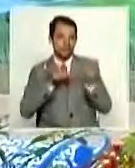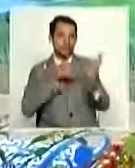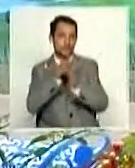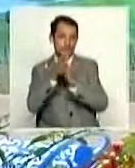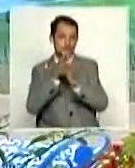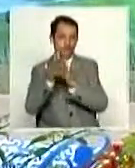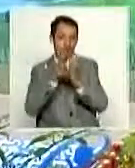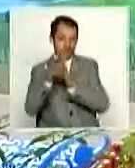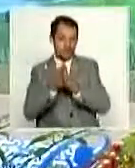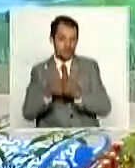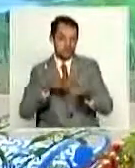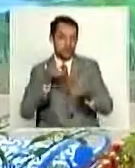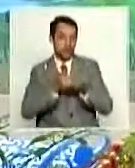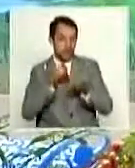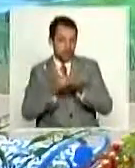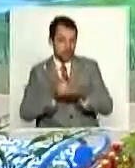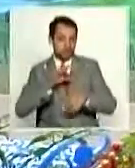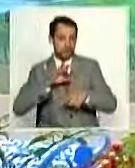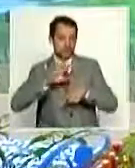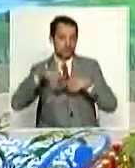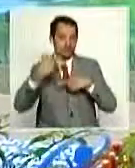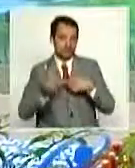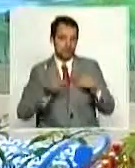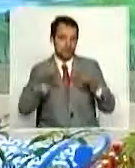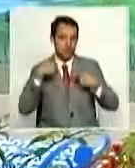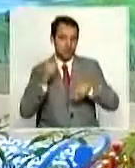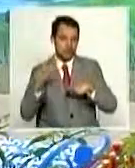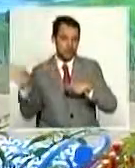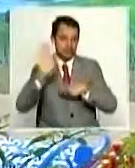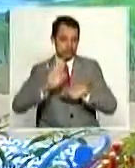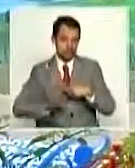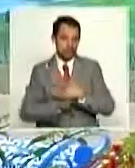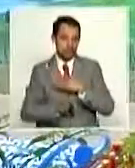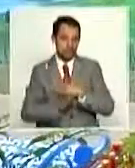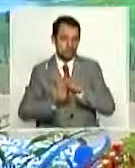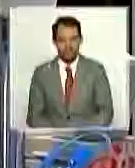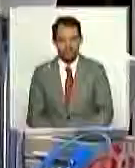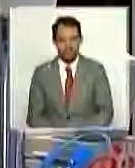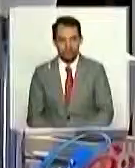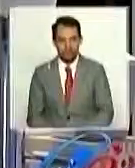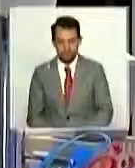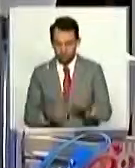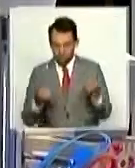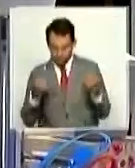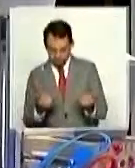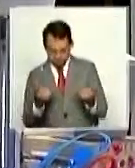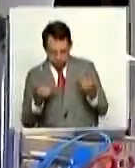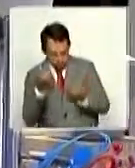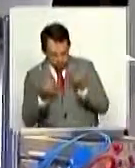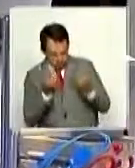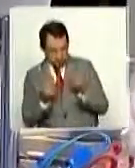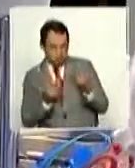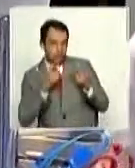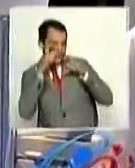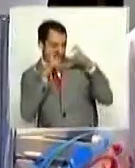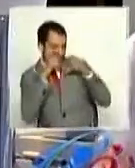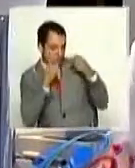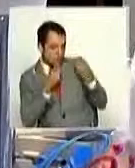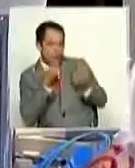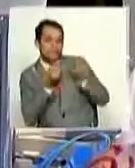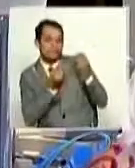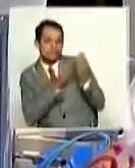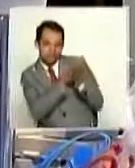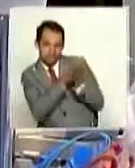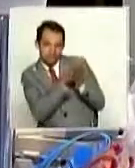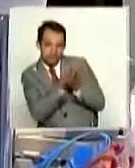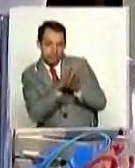casos clínicos después de este corte de comerciales y píldora de optimismo. Vamos a tratar de hacer en este programa lo